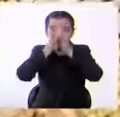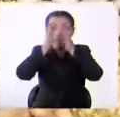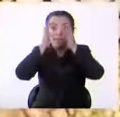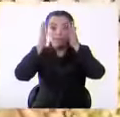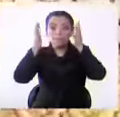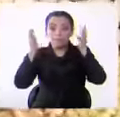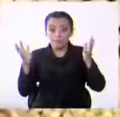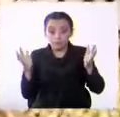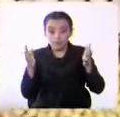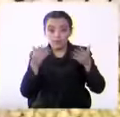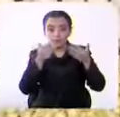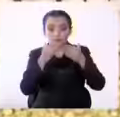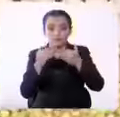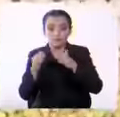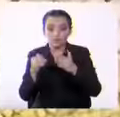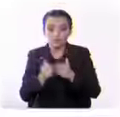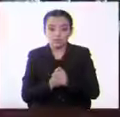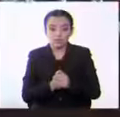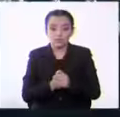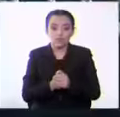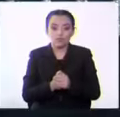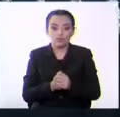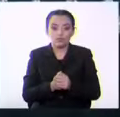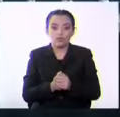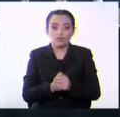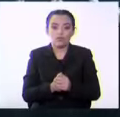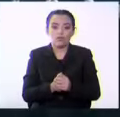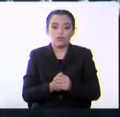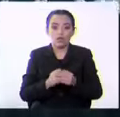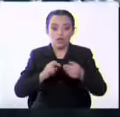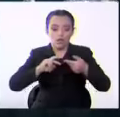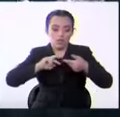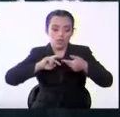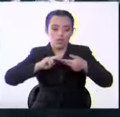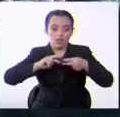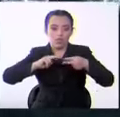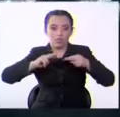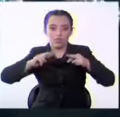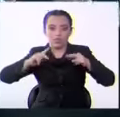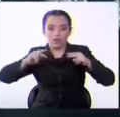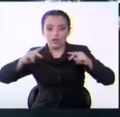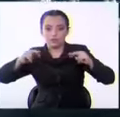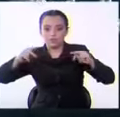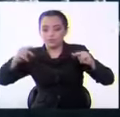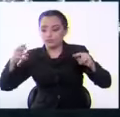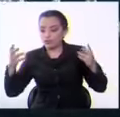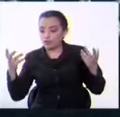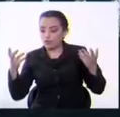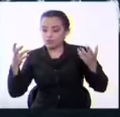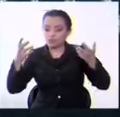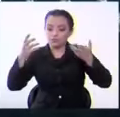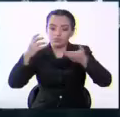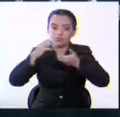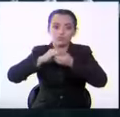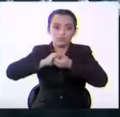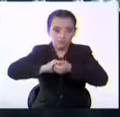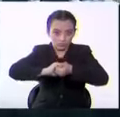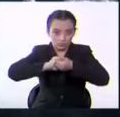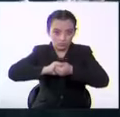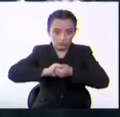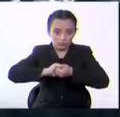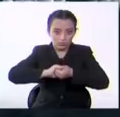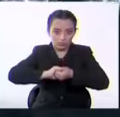más clásico, las mutaciones. Las mutaciones se definen como cambios espontáneos en la secuencia del